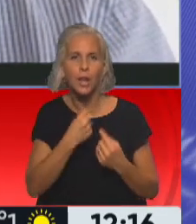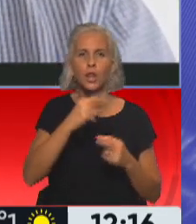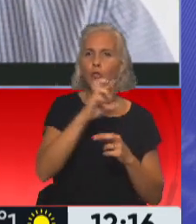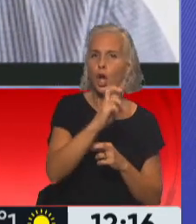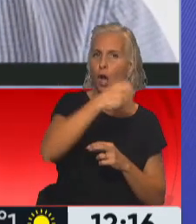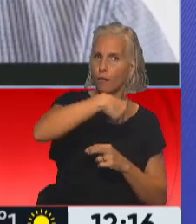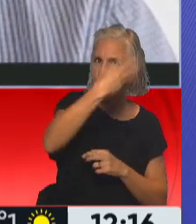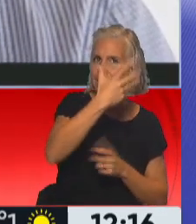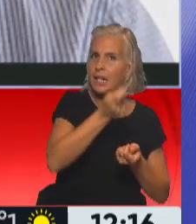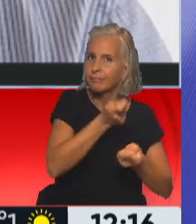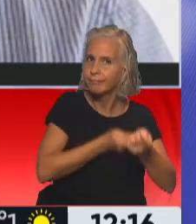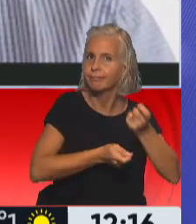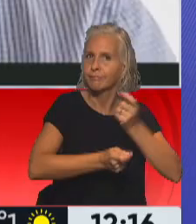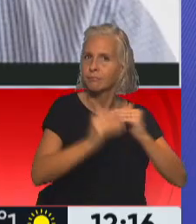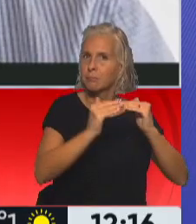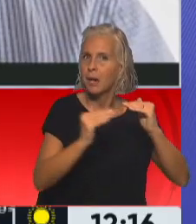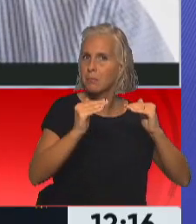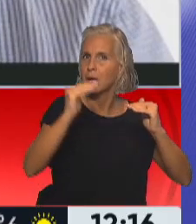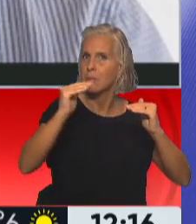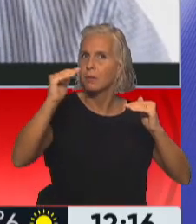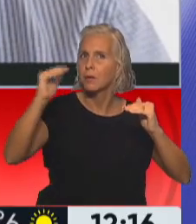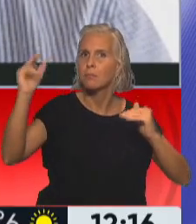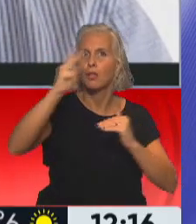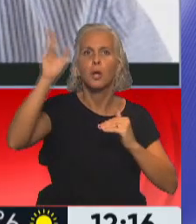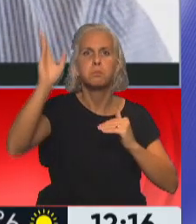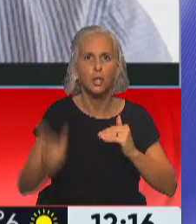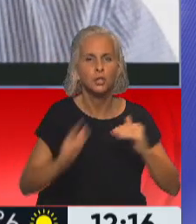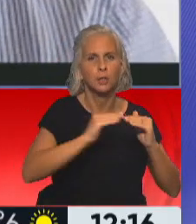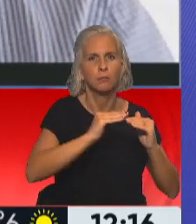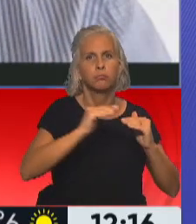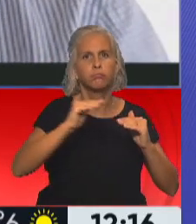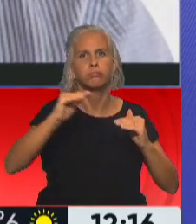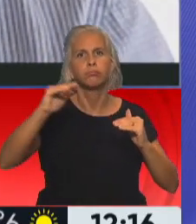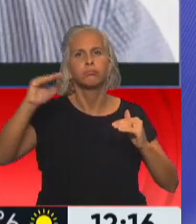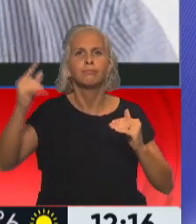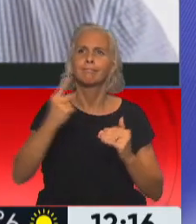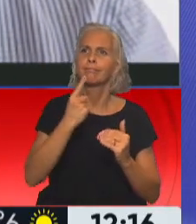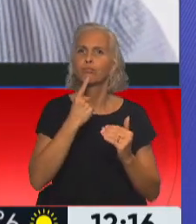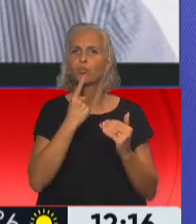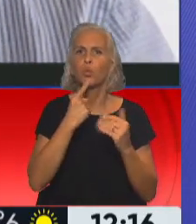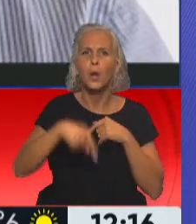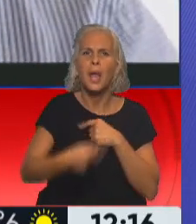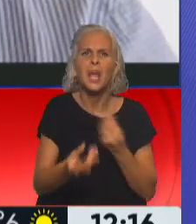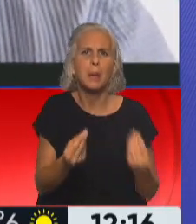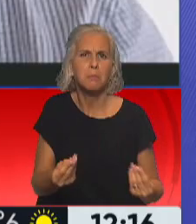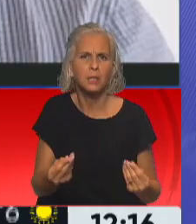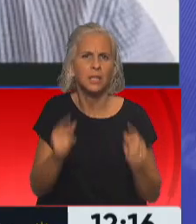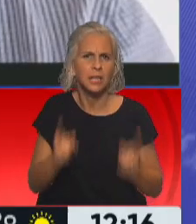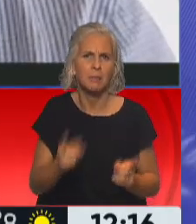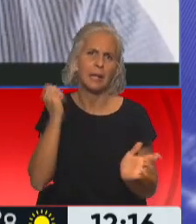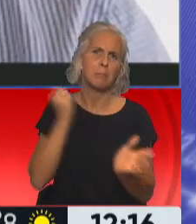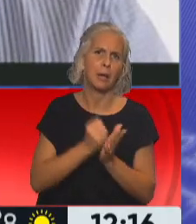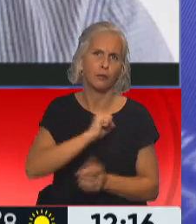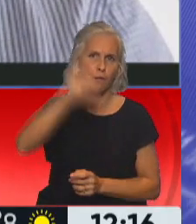y le iba dando un movimiento todos los meses del 2%, con lo cual eso daba bastante certidumbre en cuanto a lo que podía pasar con eso y eso tenía un impacto